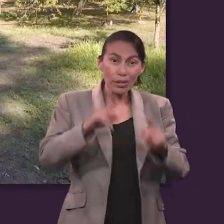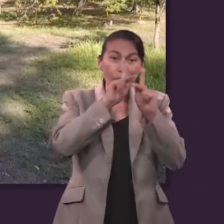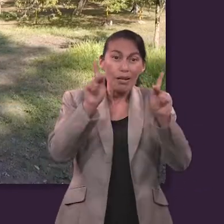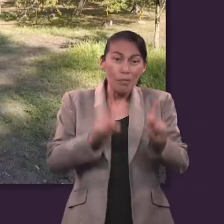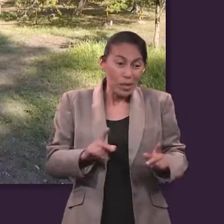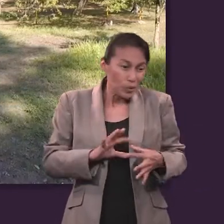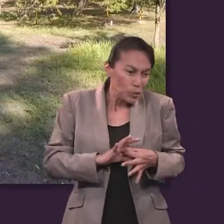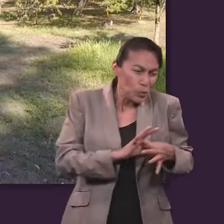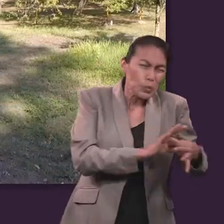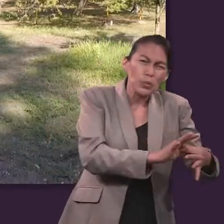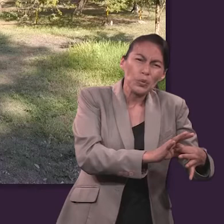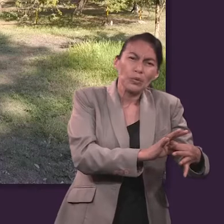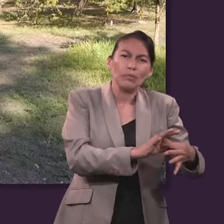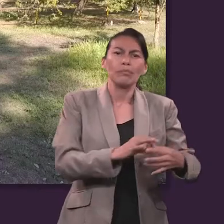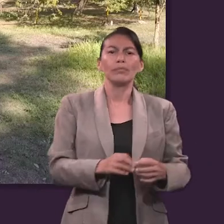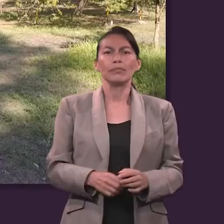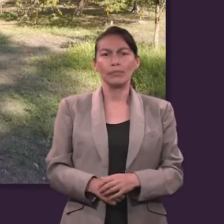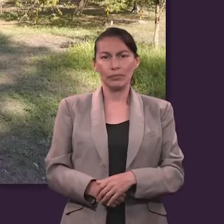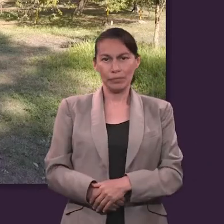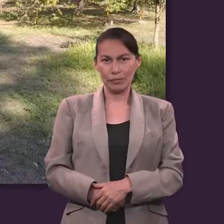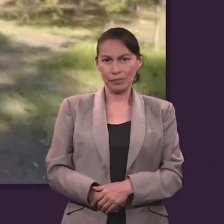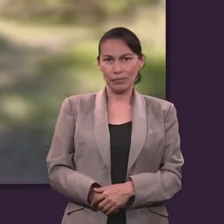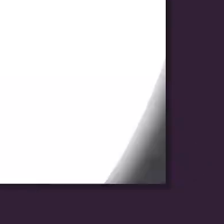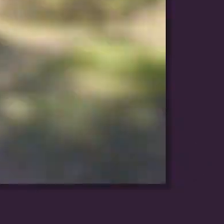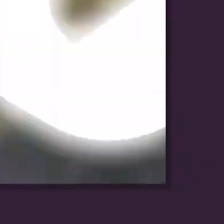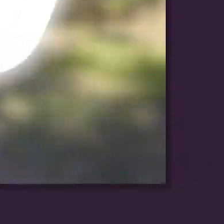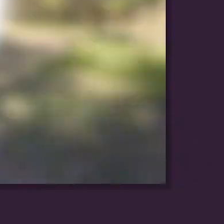la justicia y la paz se besaron.